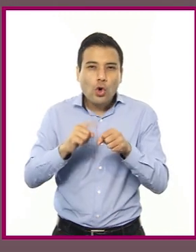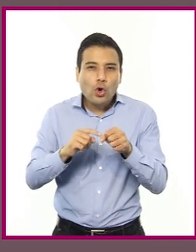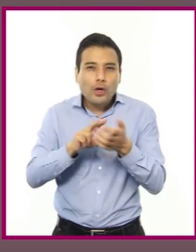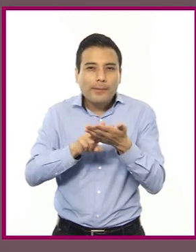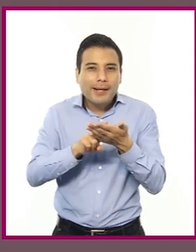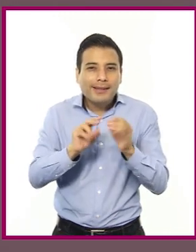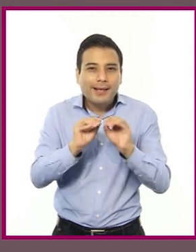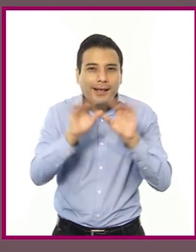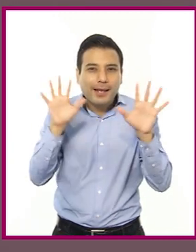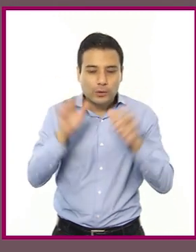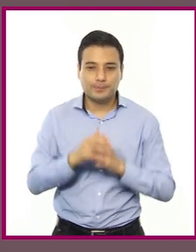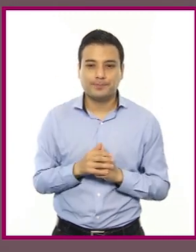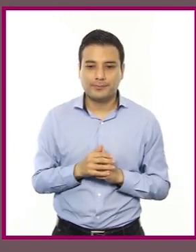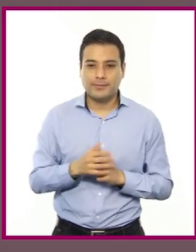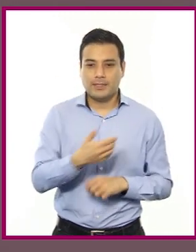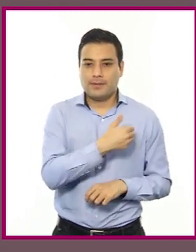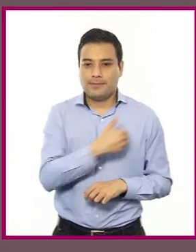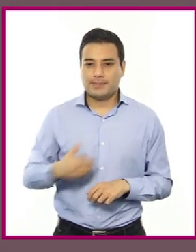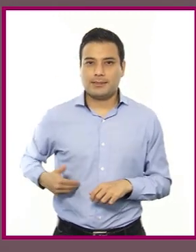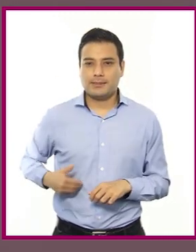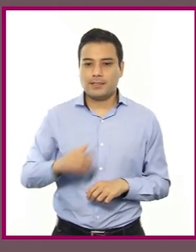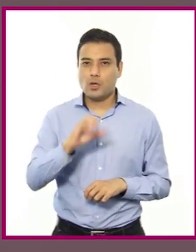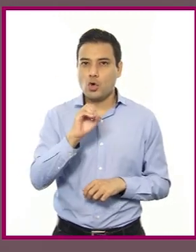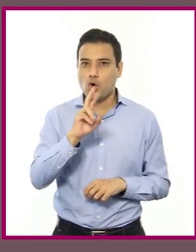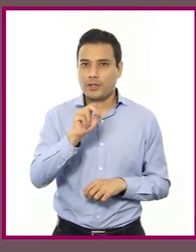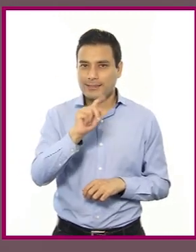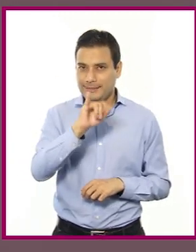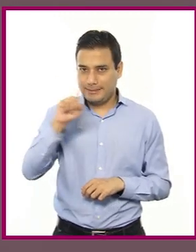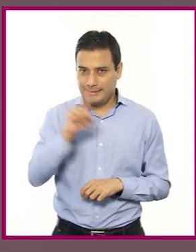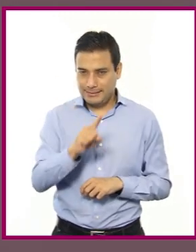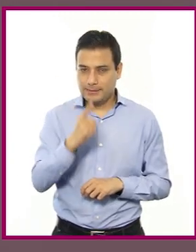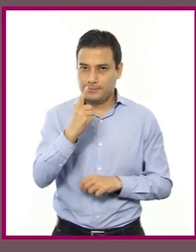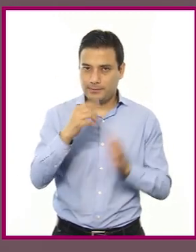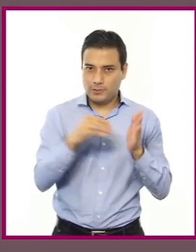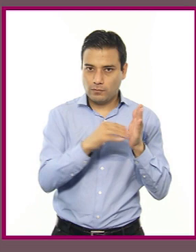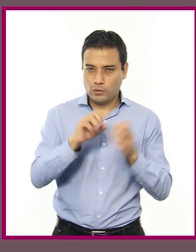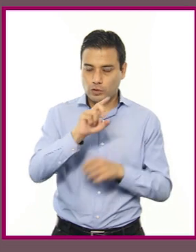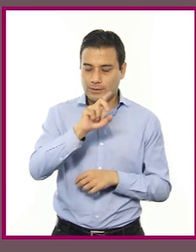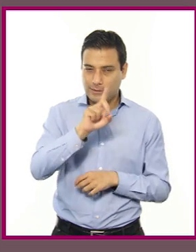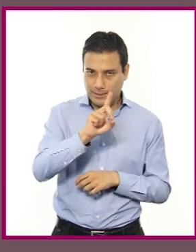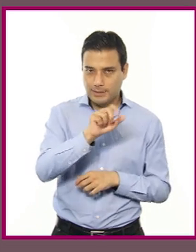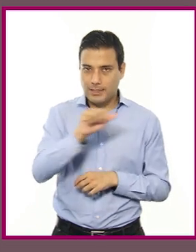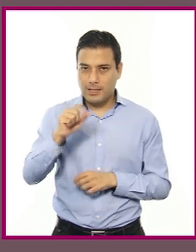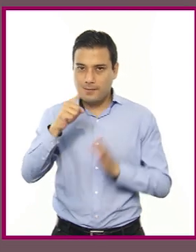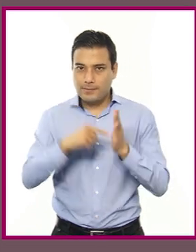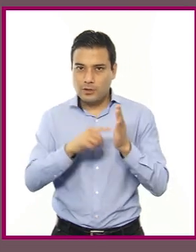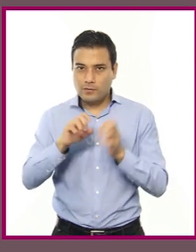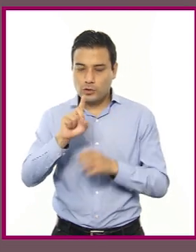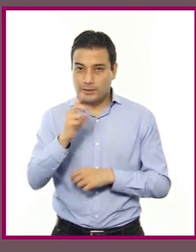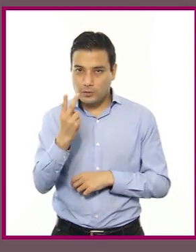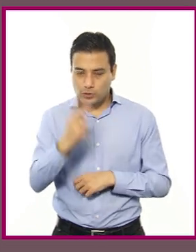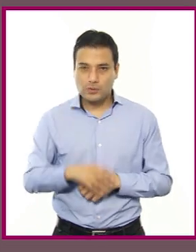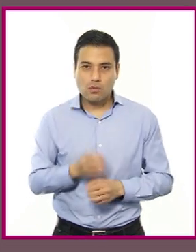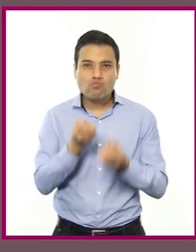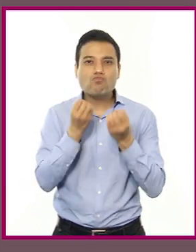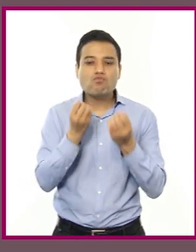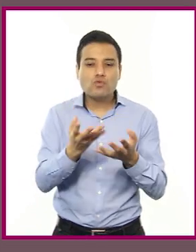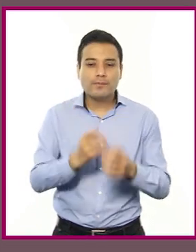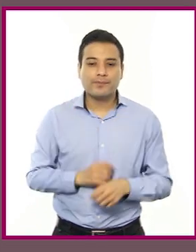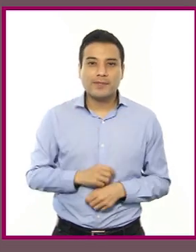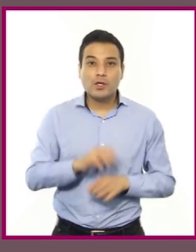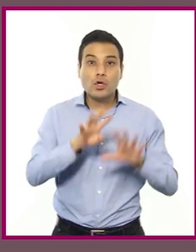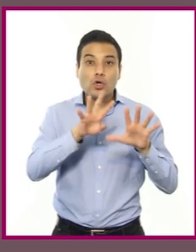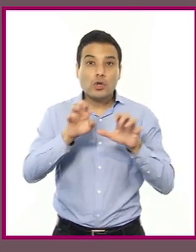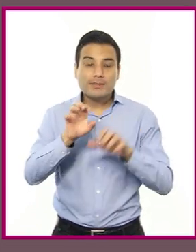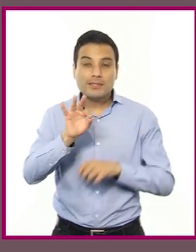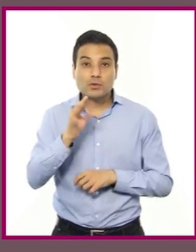claro. Pascual Ortiz Rubio, entre 1930 y 1932, repartió